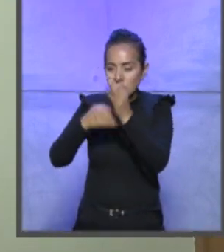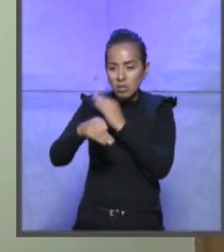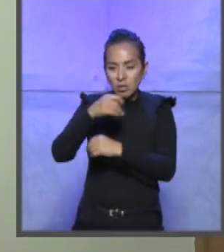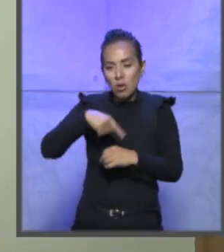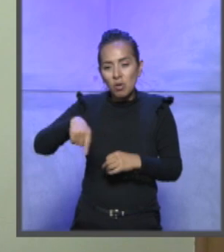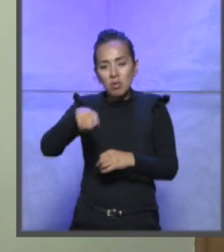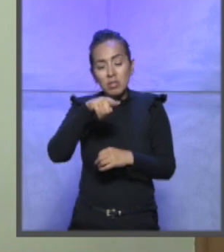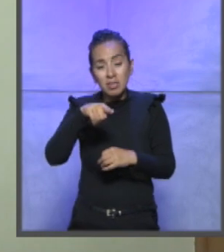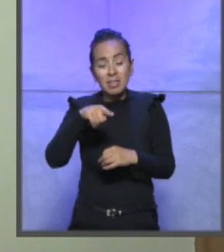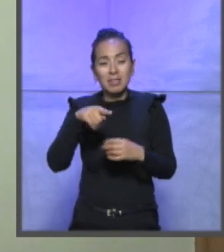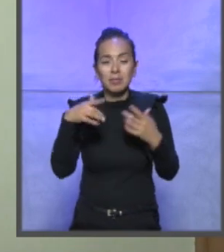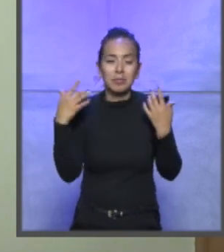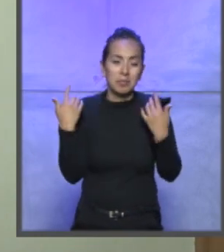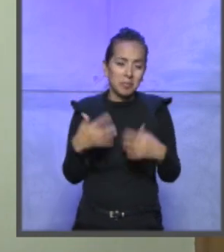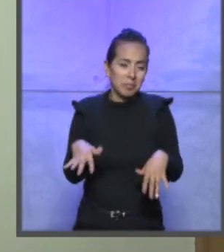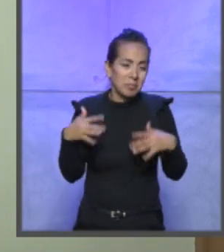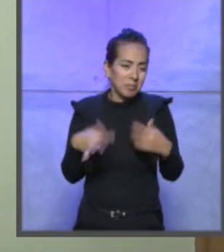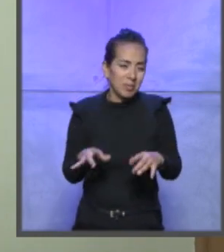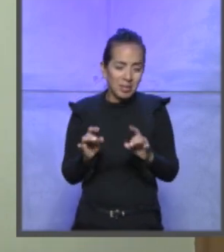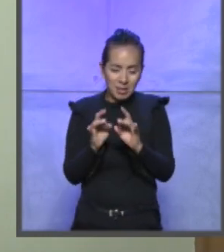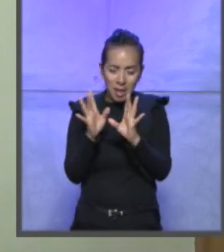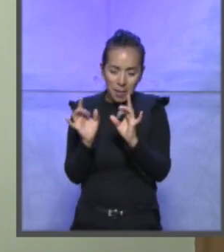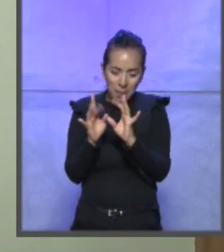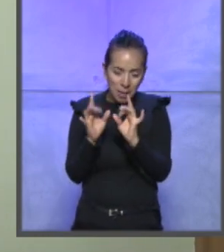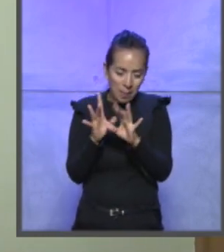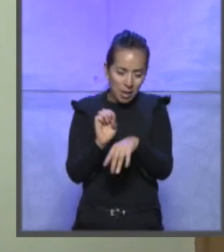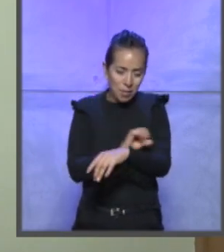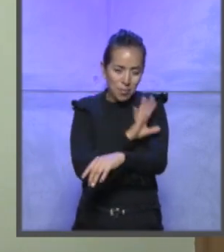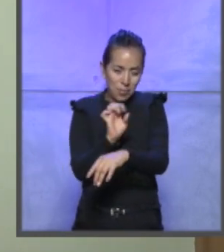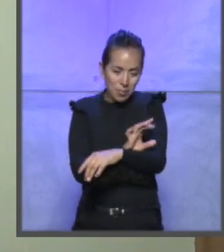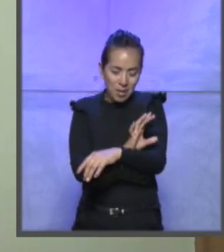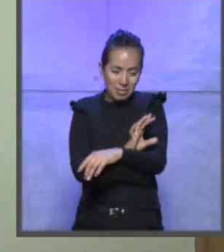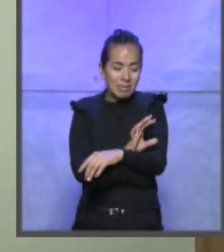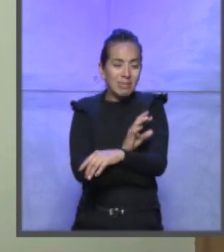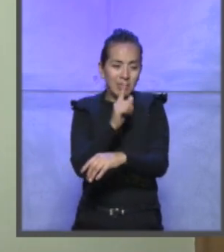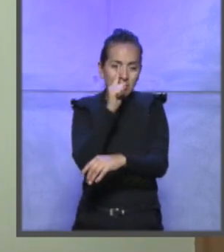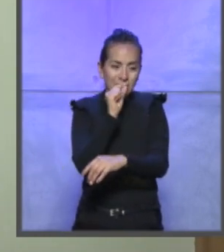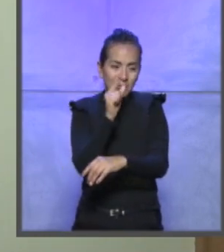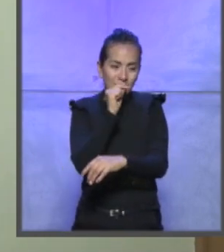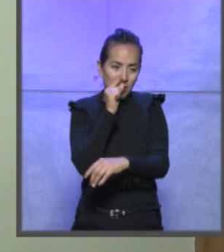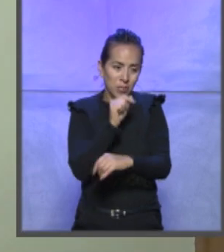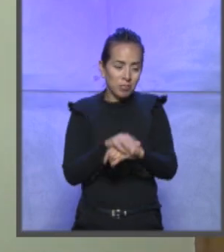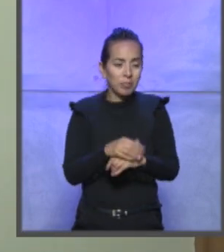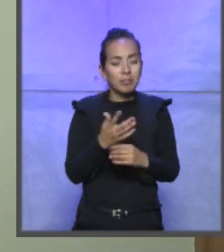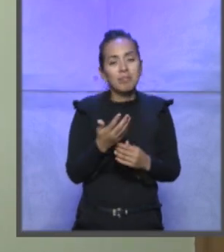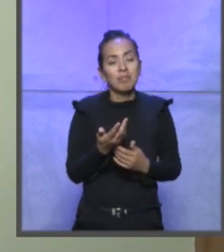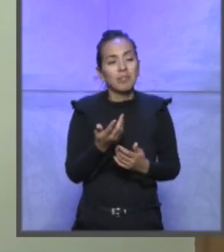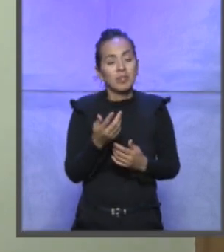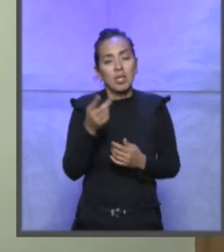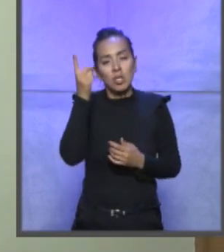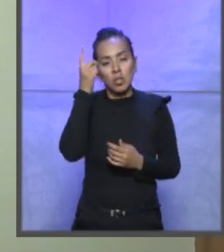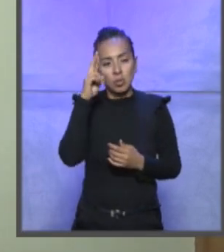a todas y todos que, a pesar de los pequeños detalles técnicos que pudimos tener,